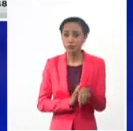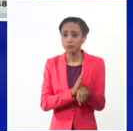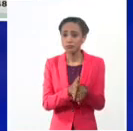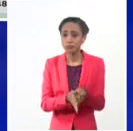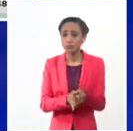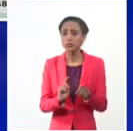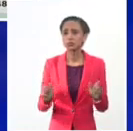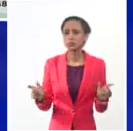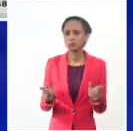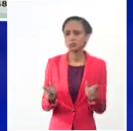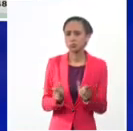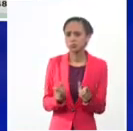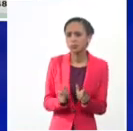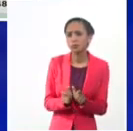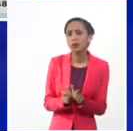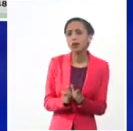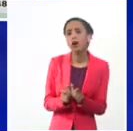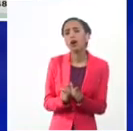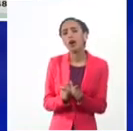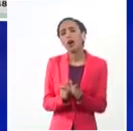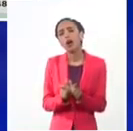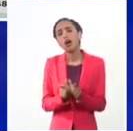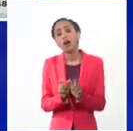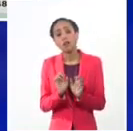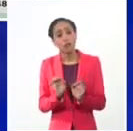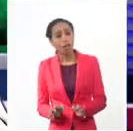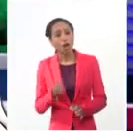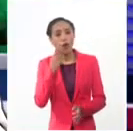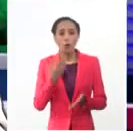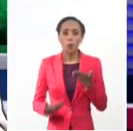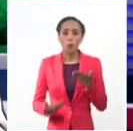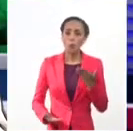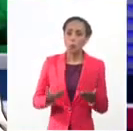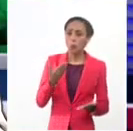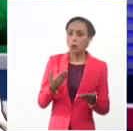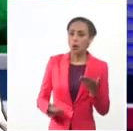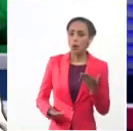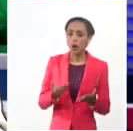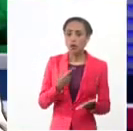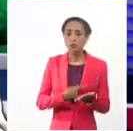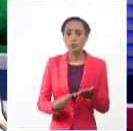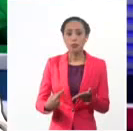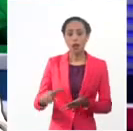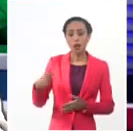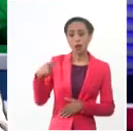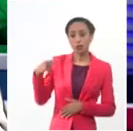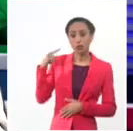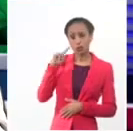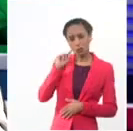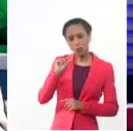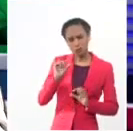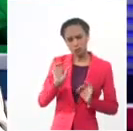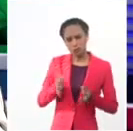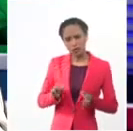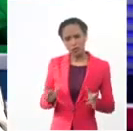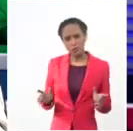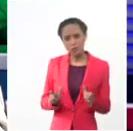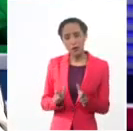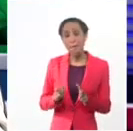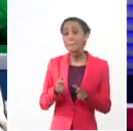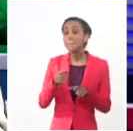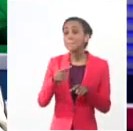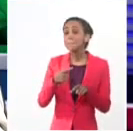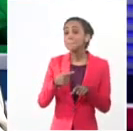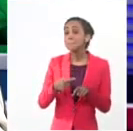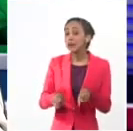disminuyendo realmente en comparación con semanas anteriores, han ido disminuyendo, pero